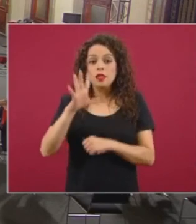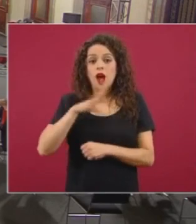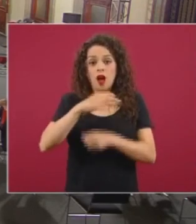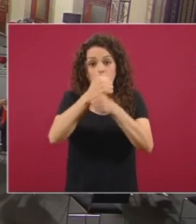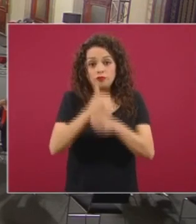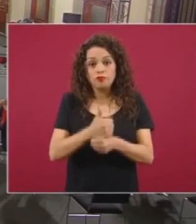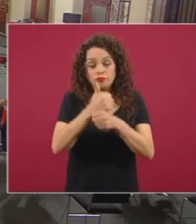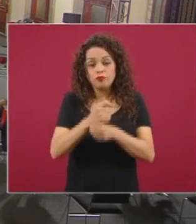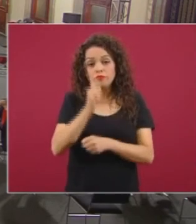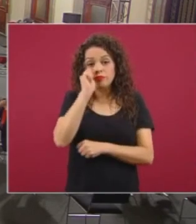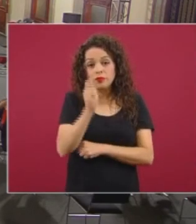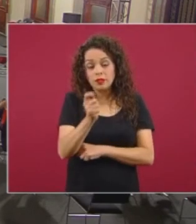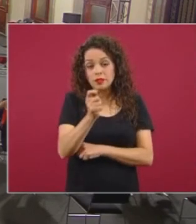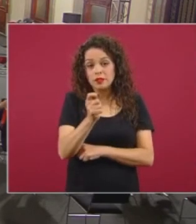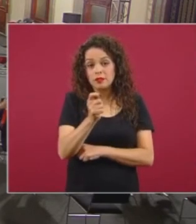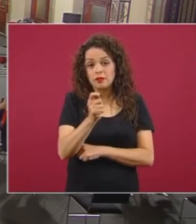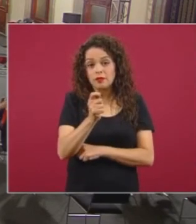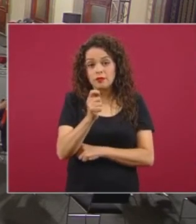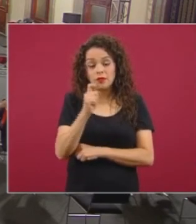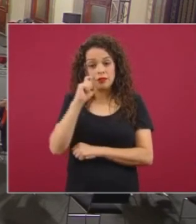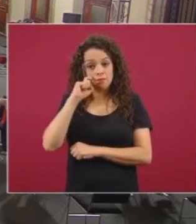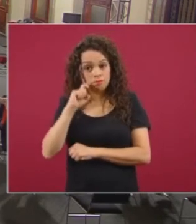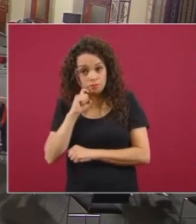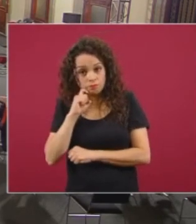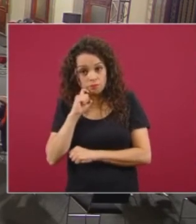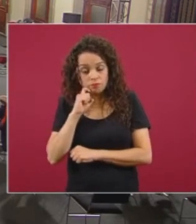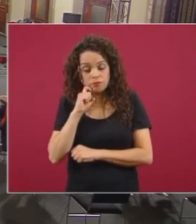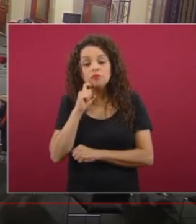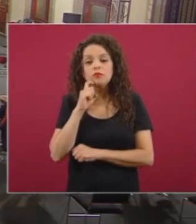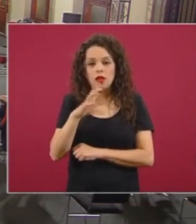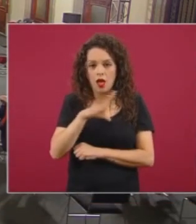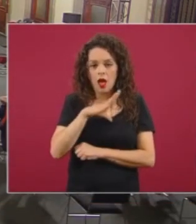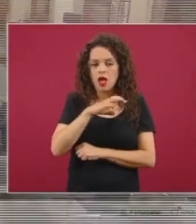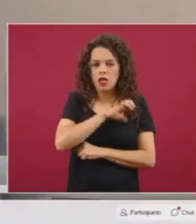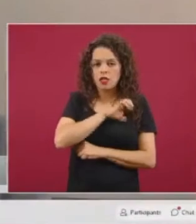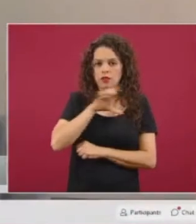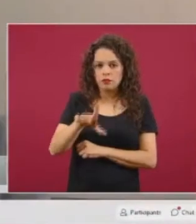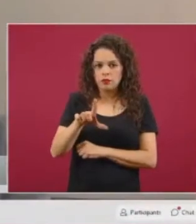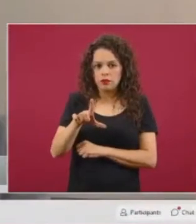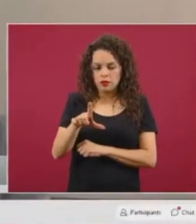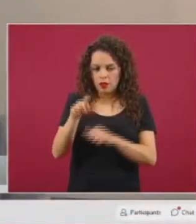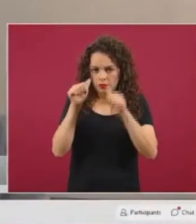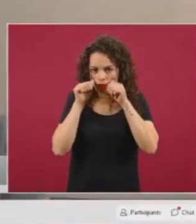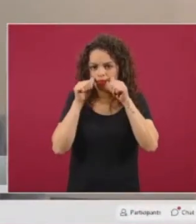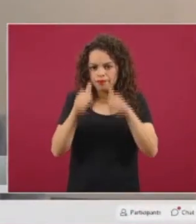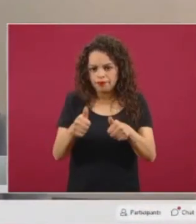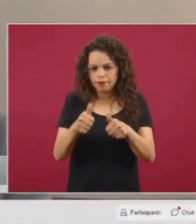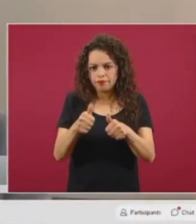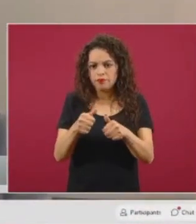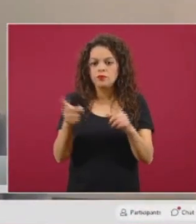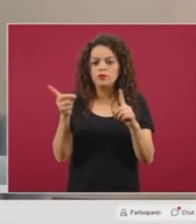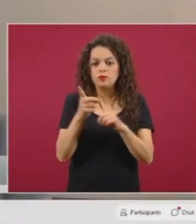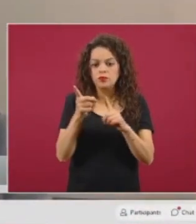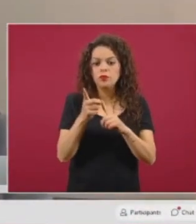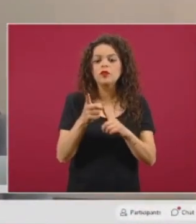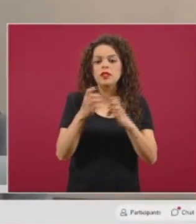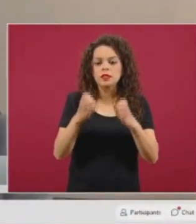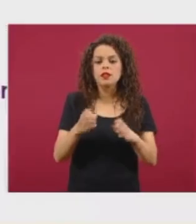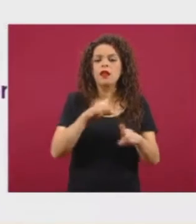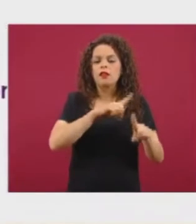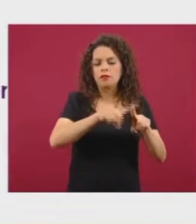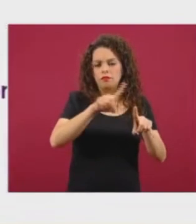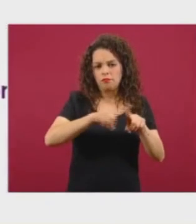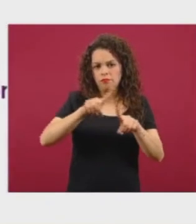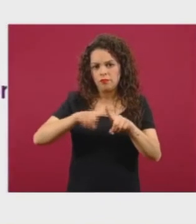sexual, están también dispuestos los servicios especializados para atención a la violencia que han sido ubicados en las diferentes unidades